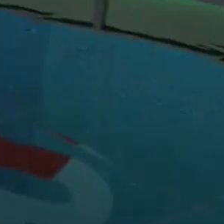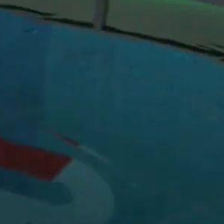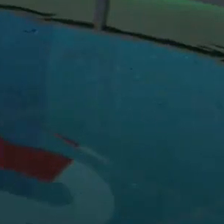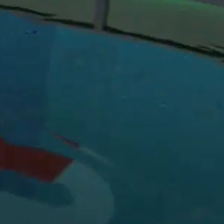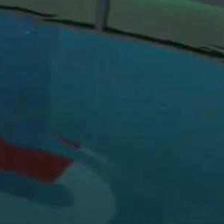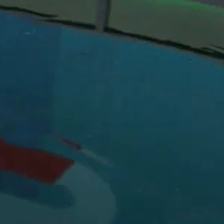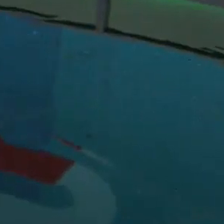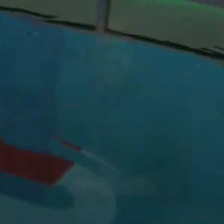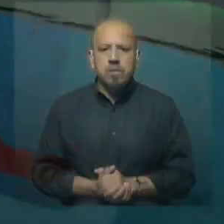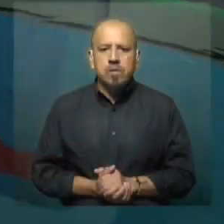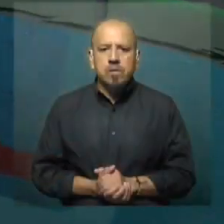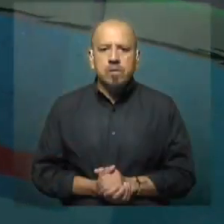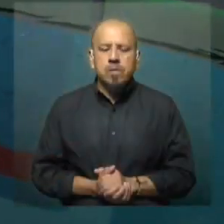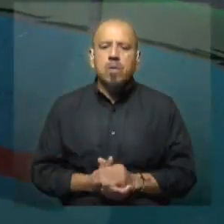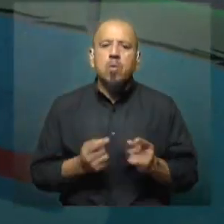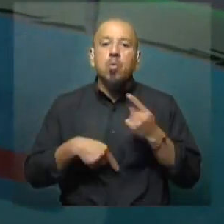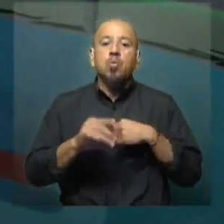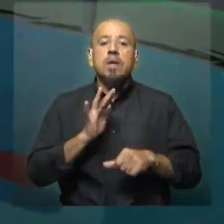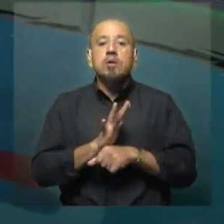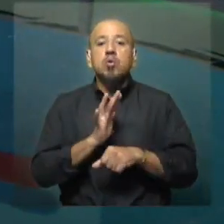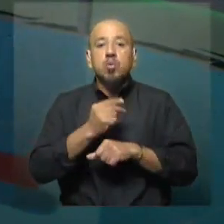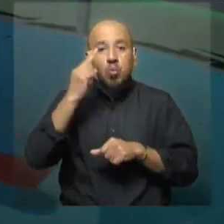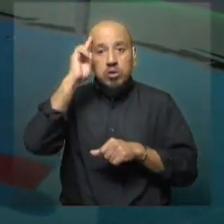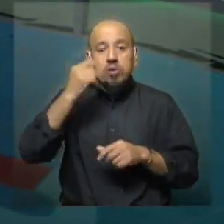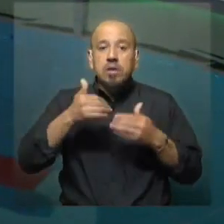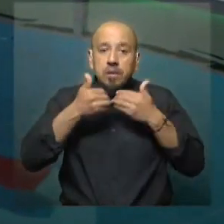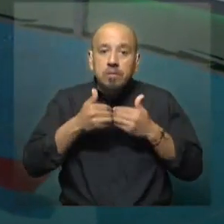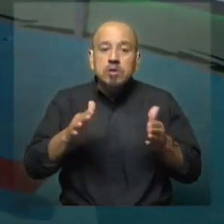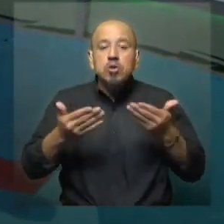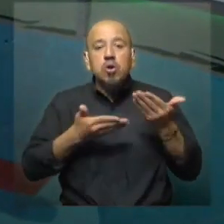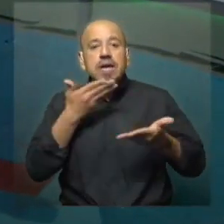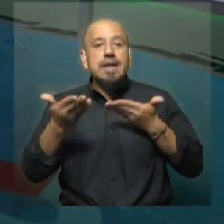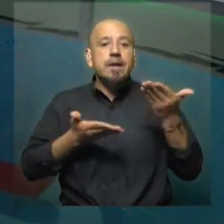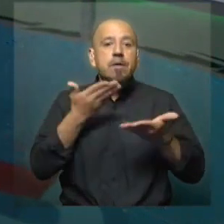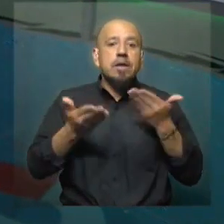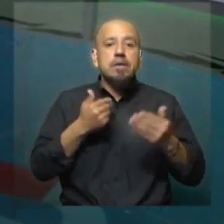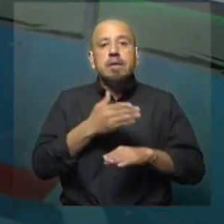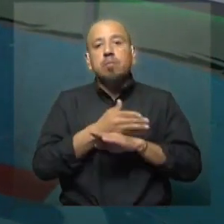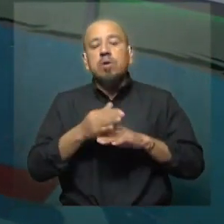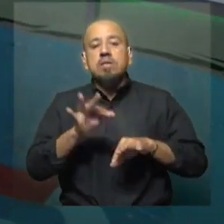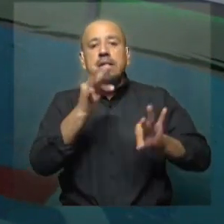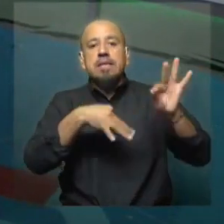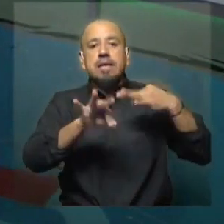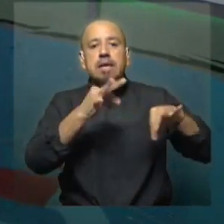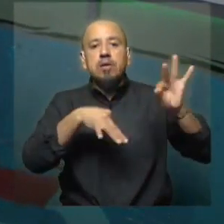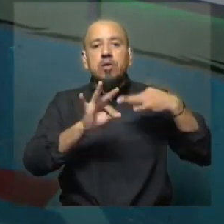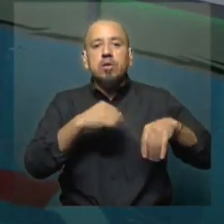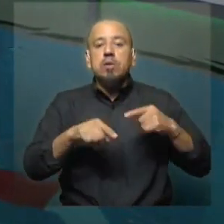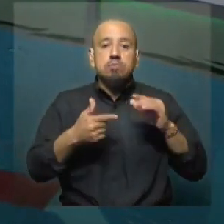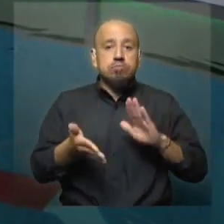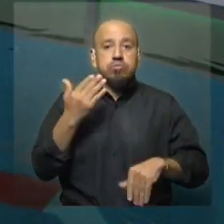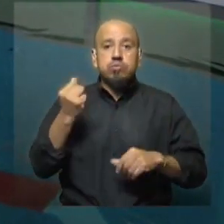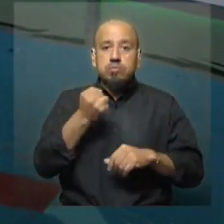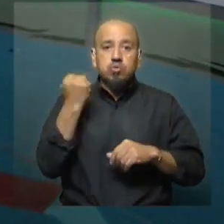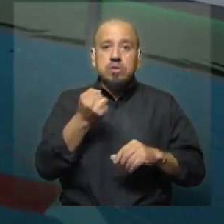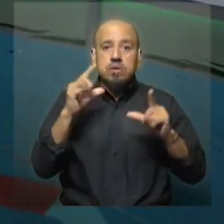un gran actor uruguayo que comenzó su carrera en el carnaval Después pasó al teatro y llegó a ser una de las figuras más importantes